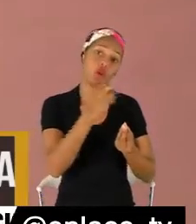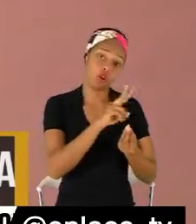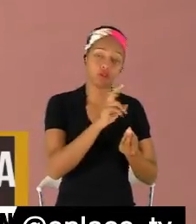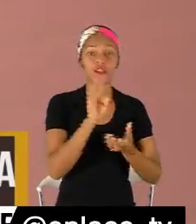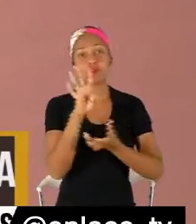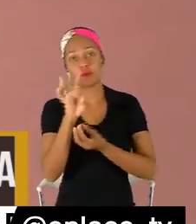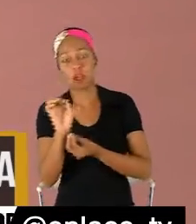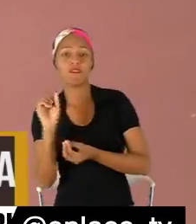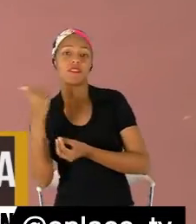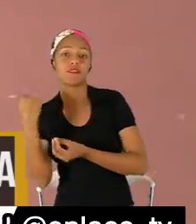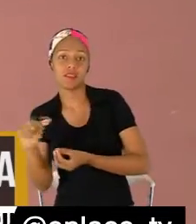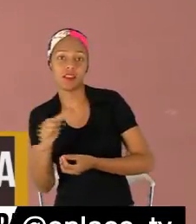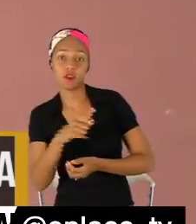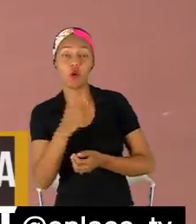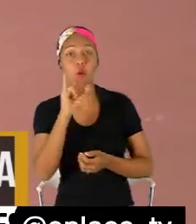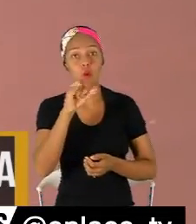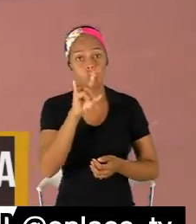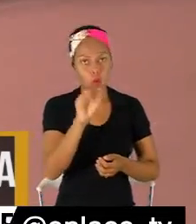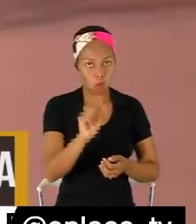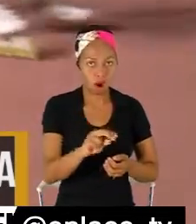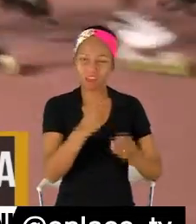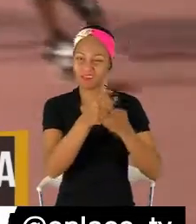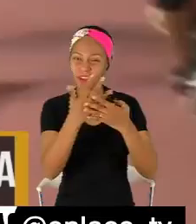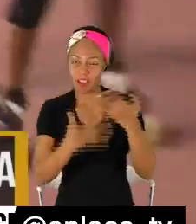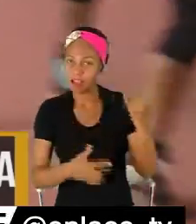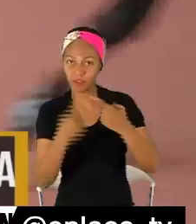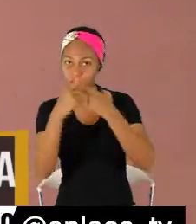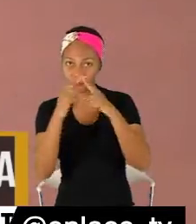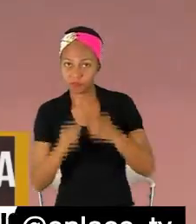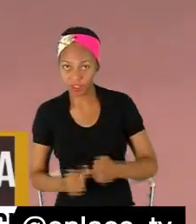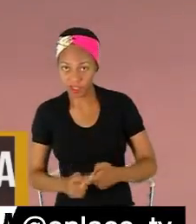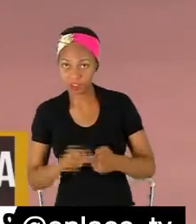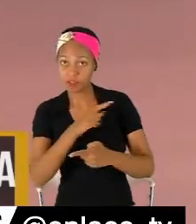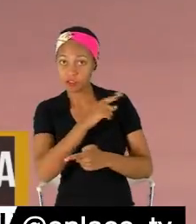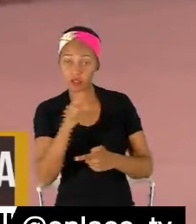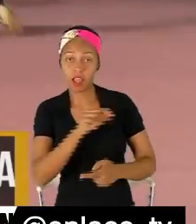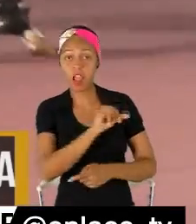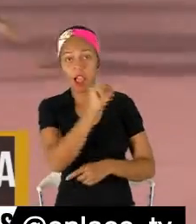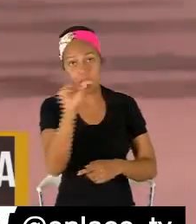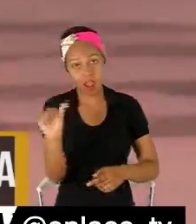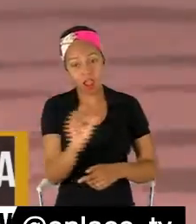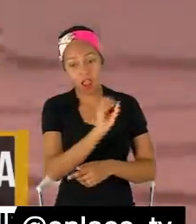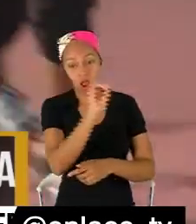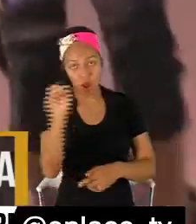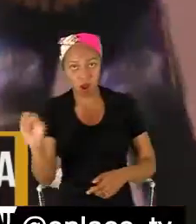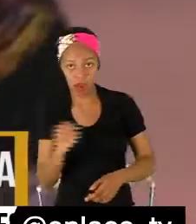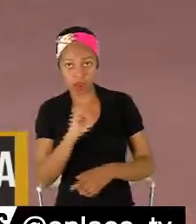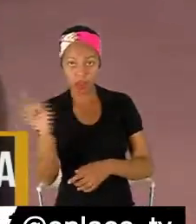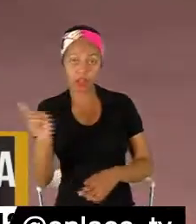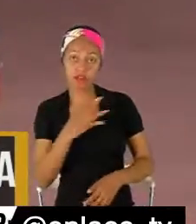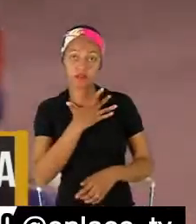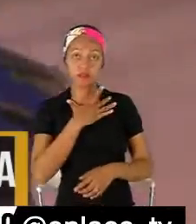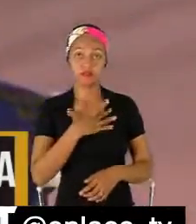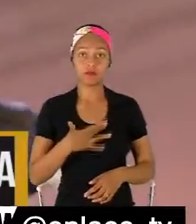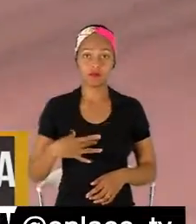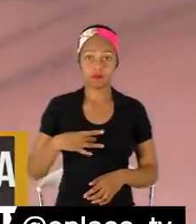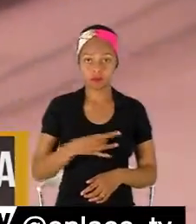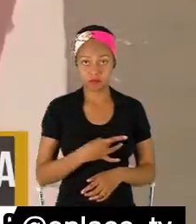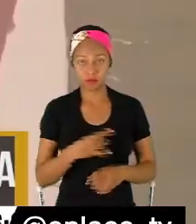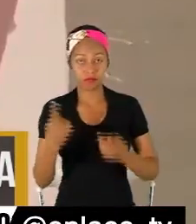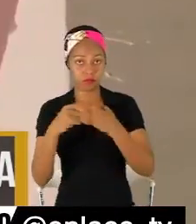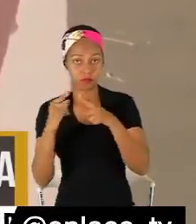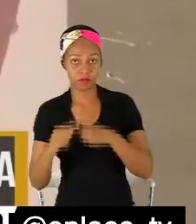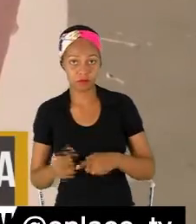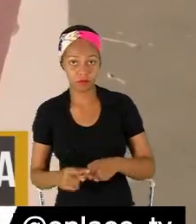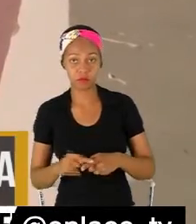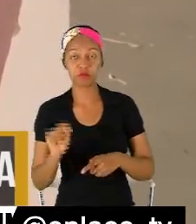Cantillo, María Morales, Pavel Suárez, Marco Suárez, Laura Pineda, Nicole García, Kevin Giraldo y Elimelec Ospino